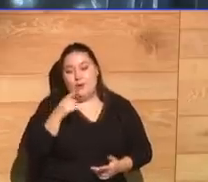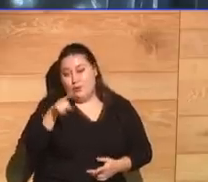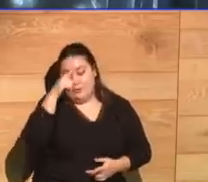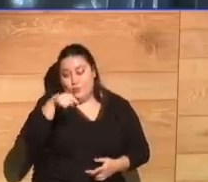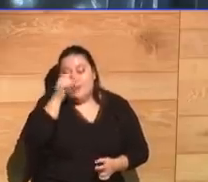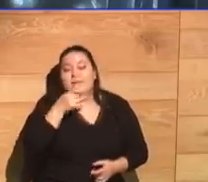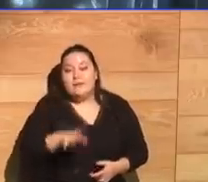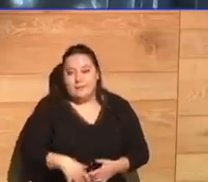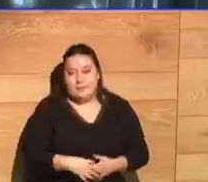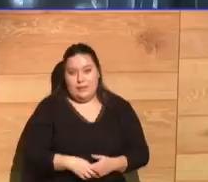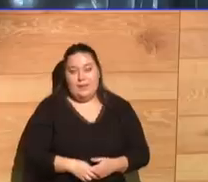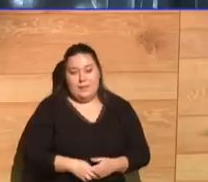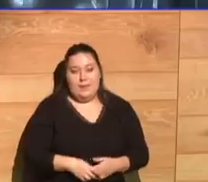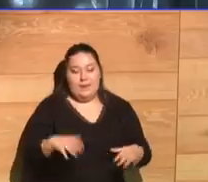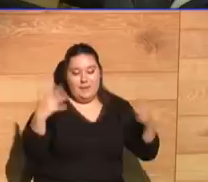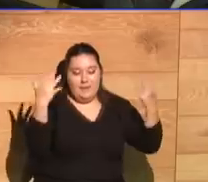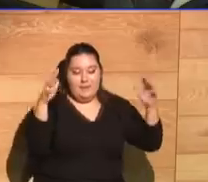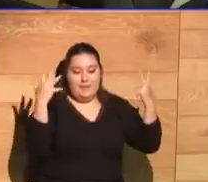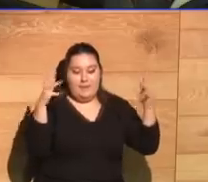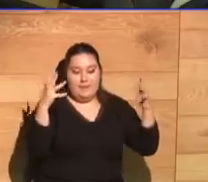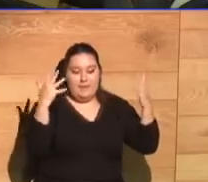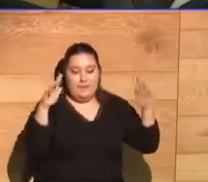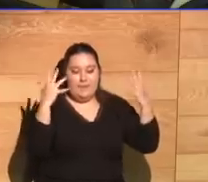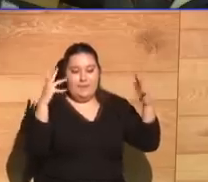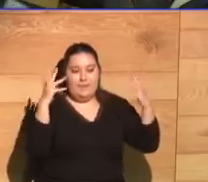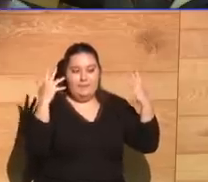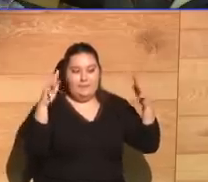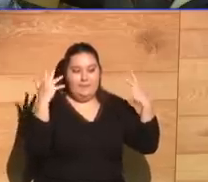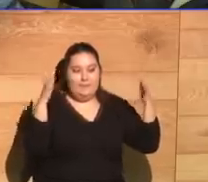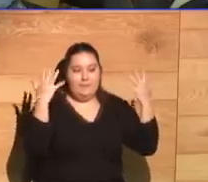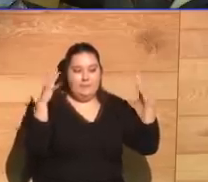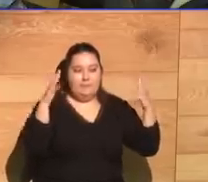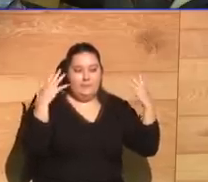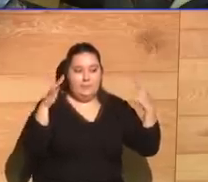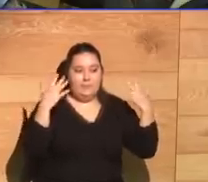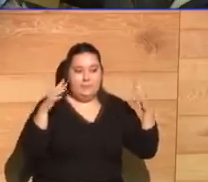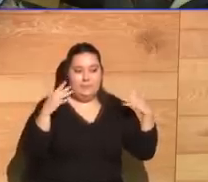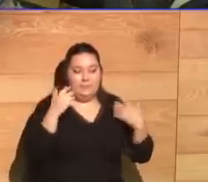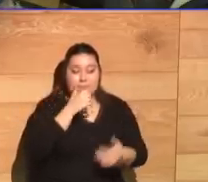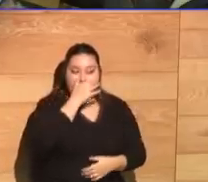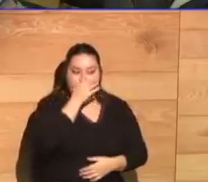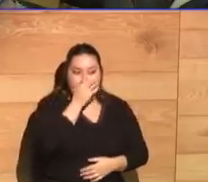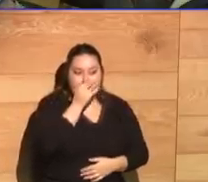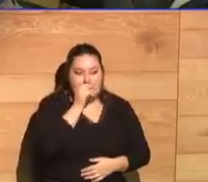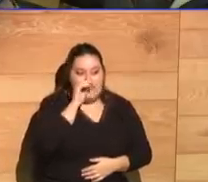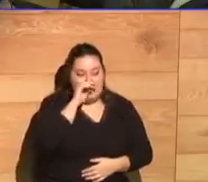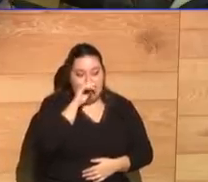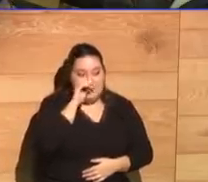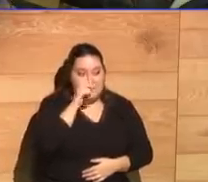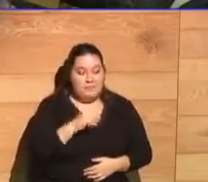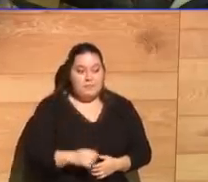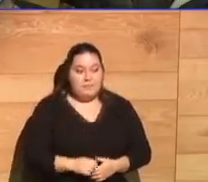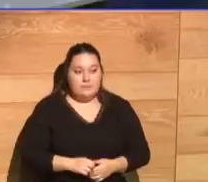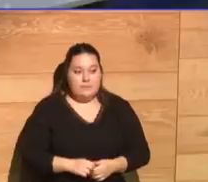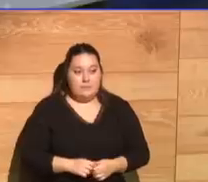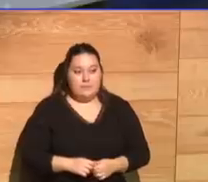Claro... Juan, es que eres muy ingenuo. O Juan, es que, te, Juan, es que eres muy ingenuo,